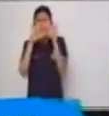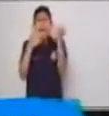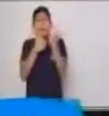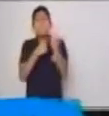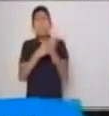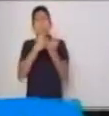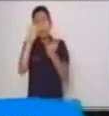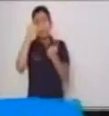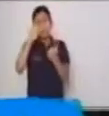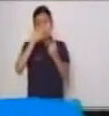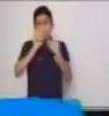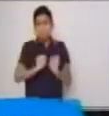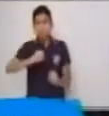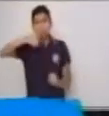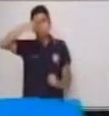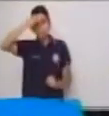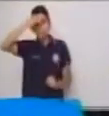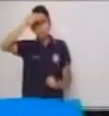ayudará